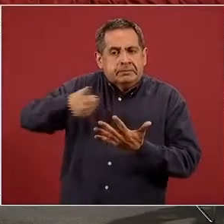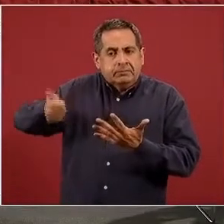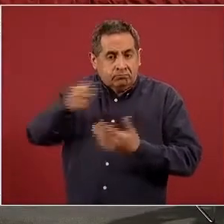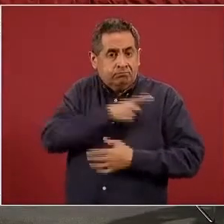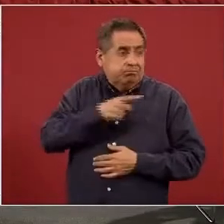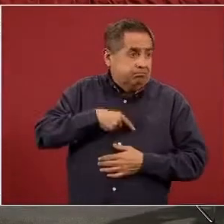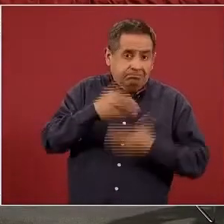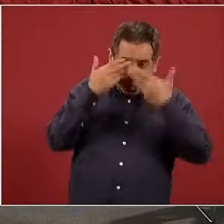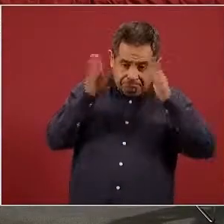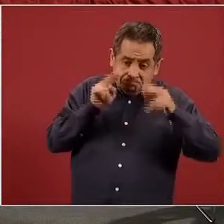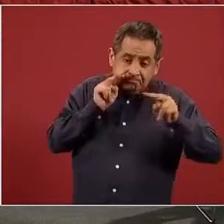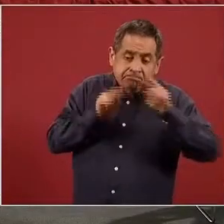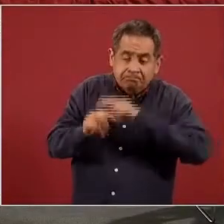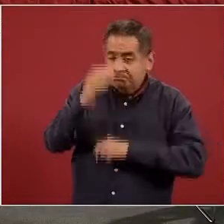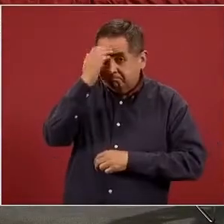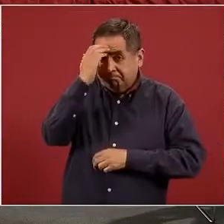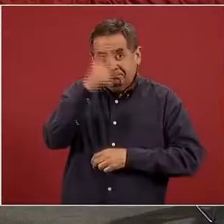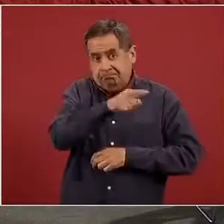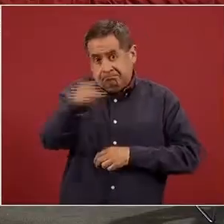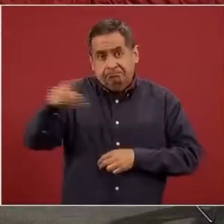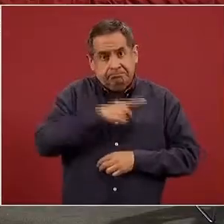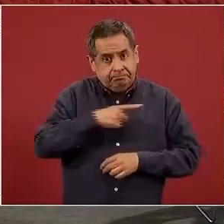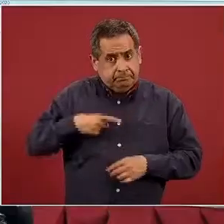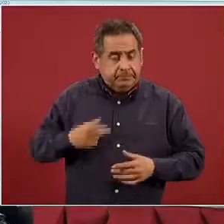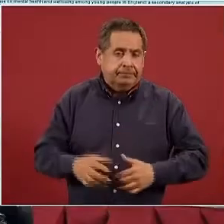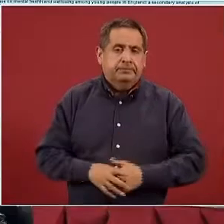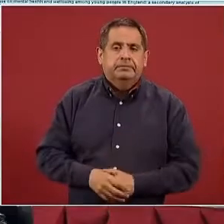red social. ¿Sale? La siguiente, por favor.